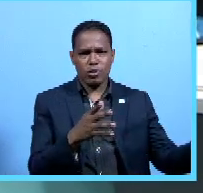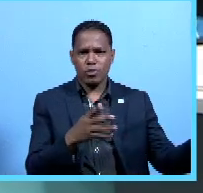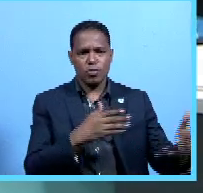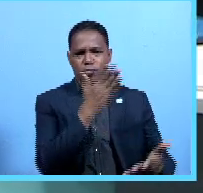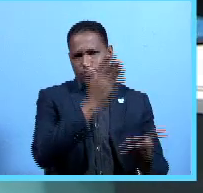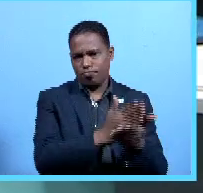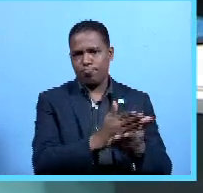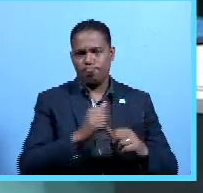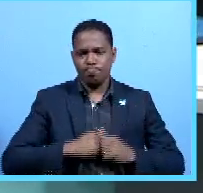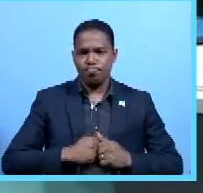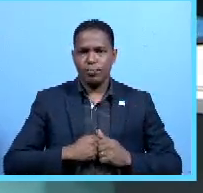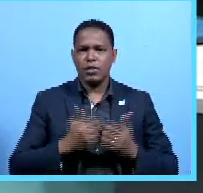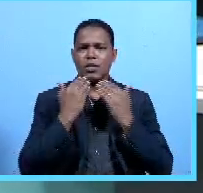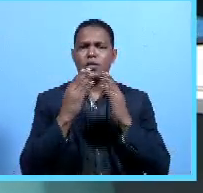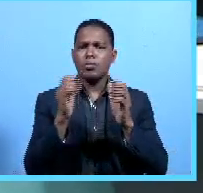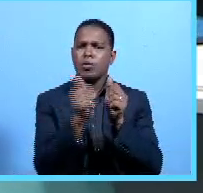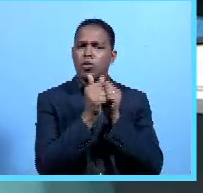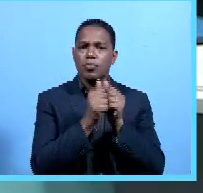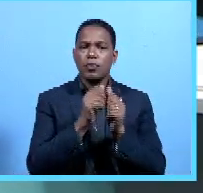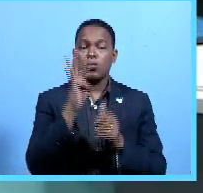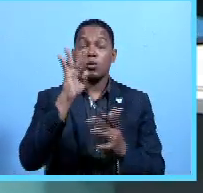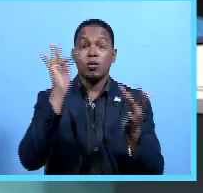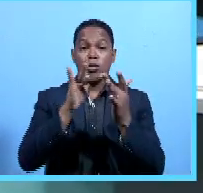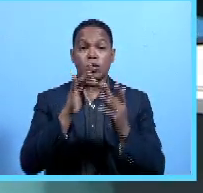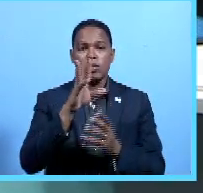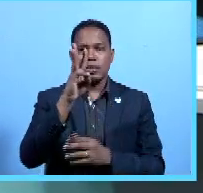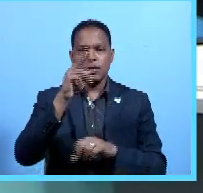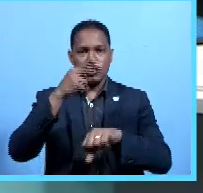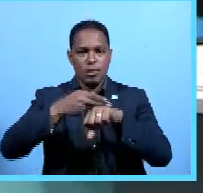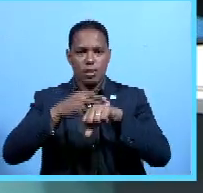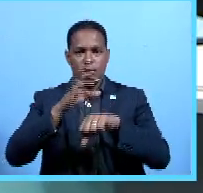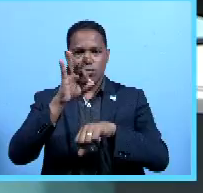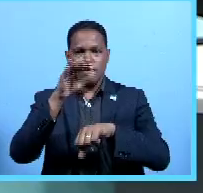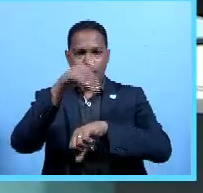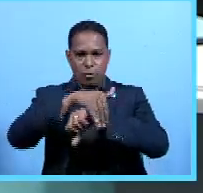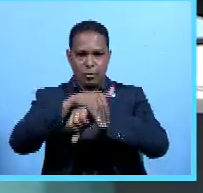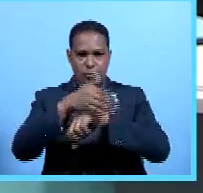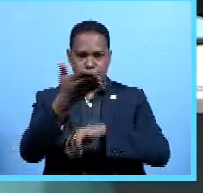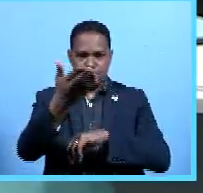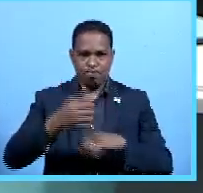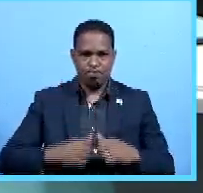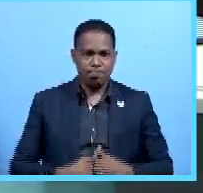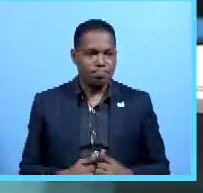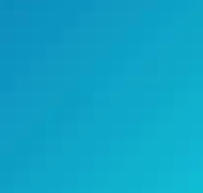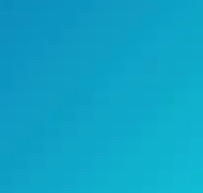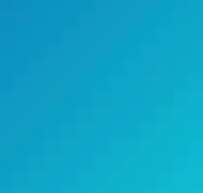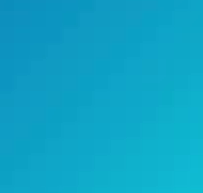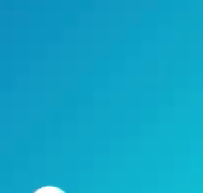Gracias por acompañarnos. El 4 conecta 6 de la tarde y 9 de la noche. Son nuestras emisiones.